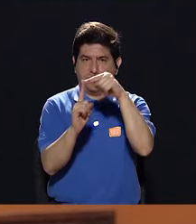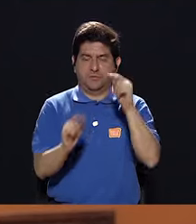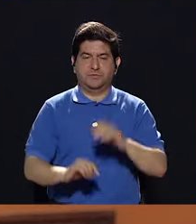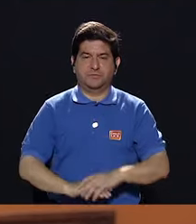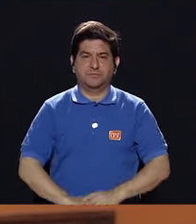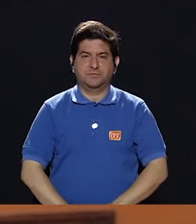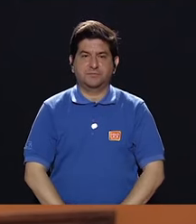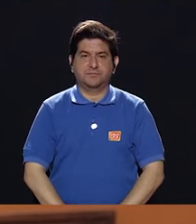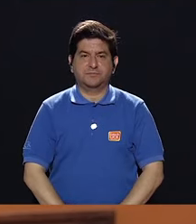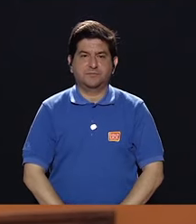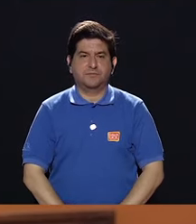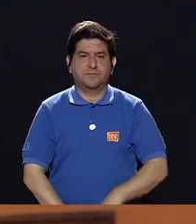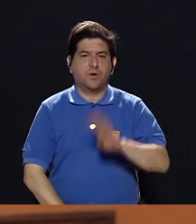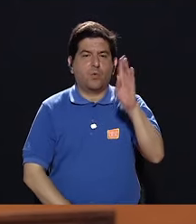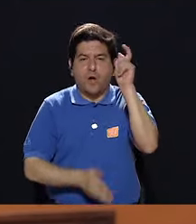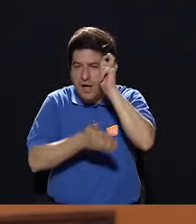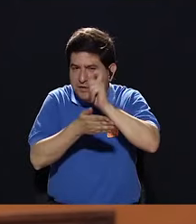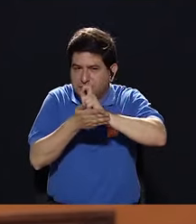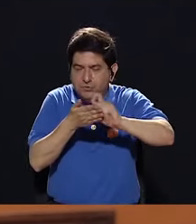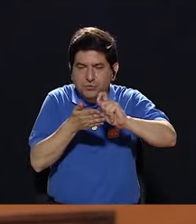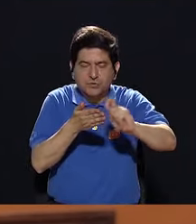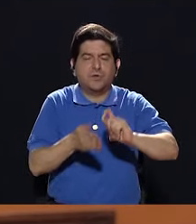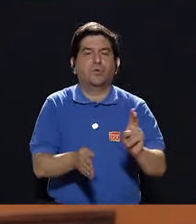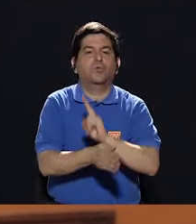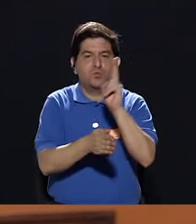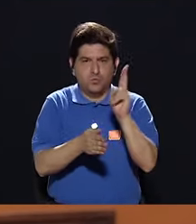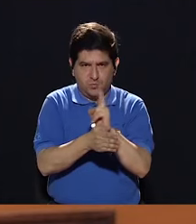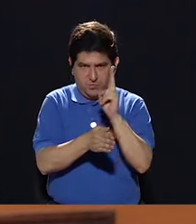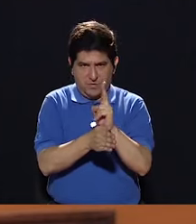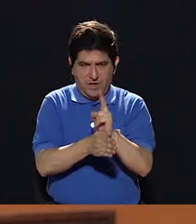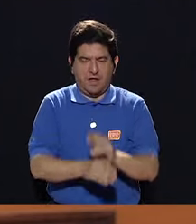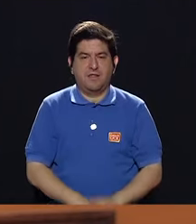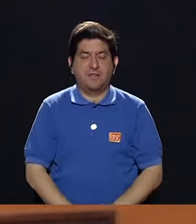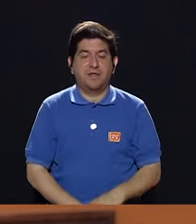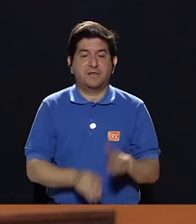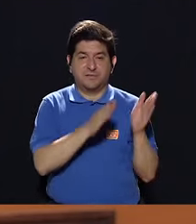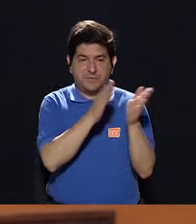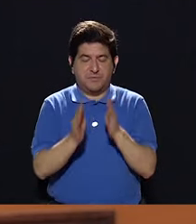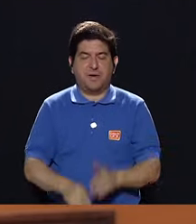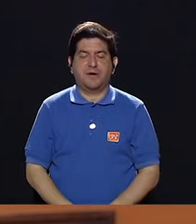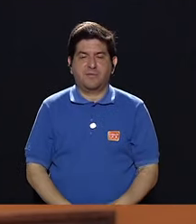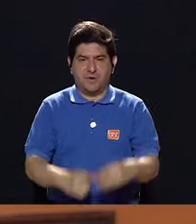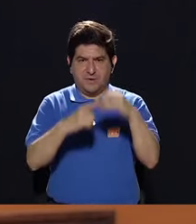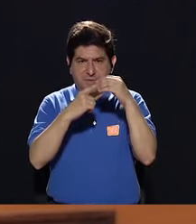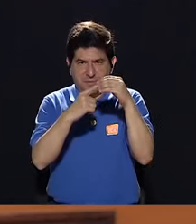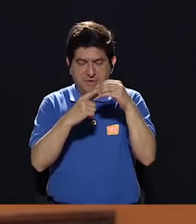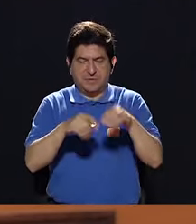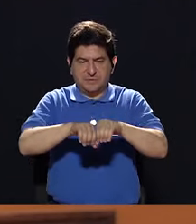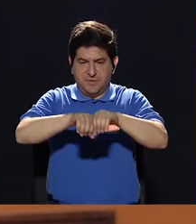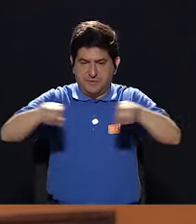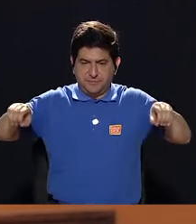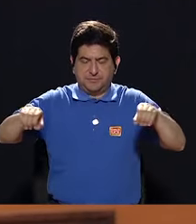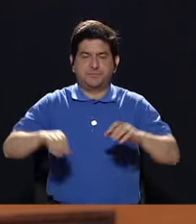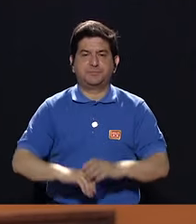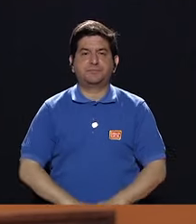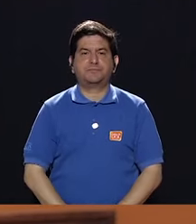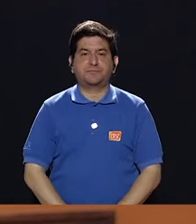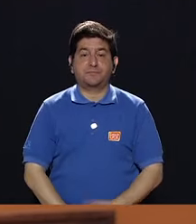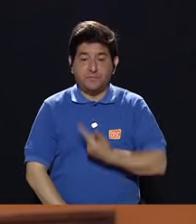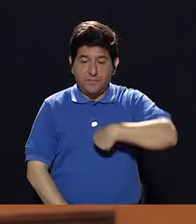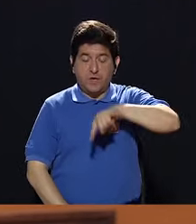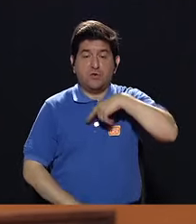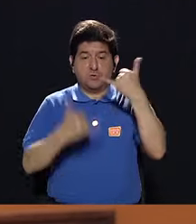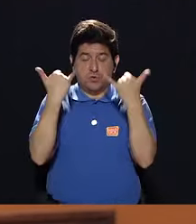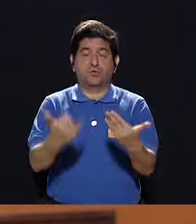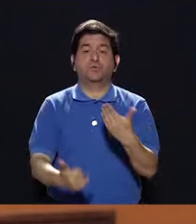término. Cuatro tesis fueron utilizadas para hacer el plan maestro del acueducto, ¿verdad?, y